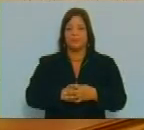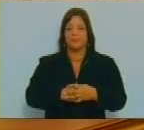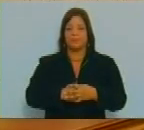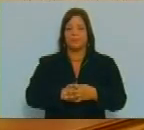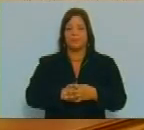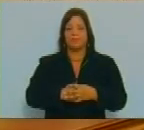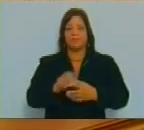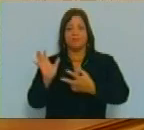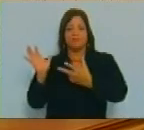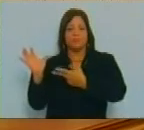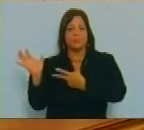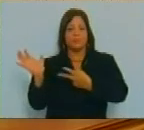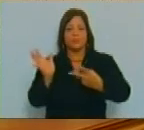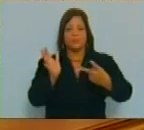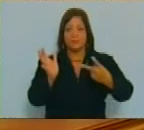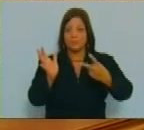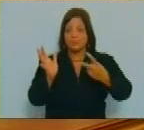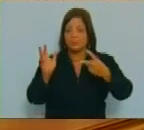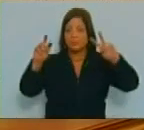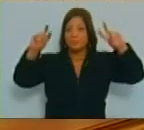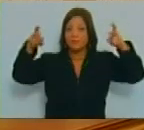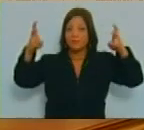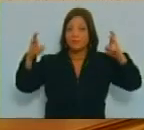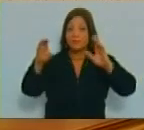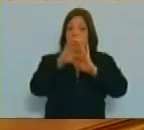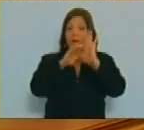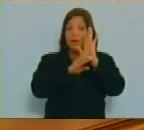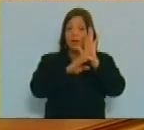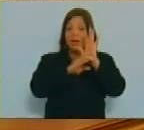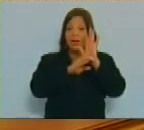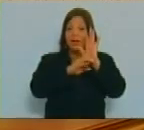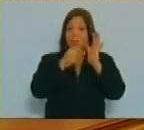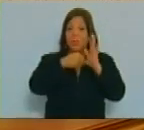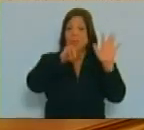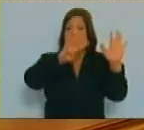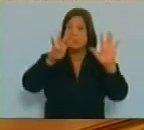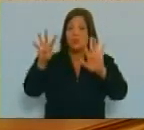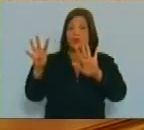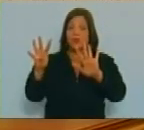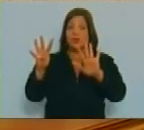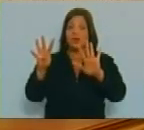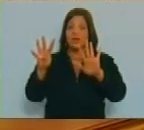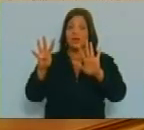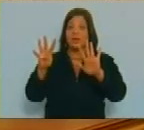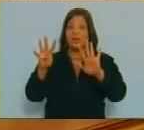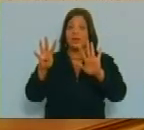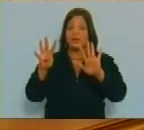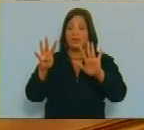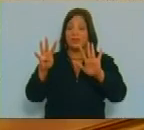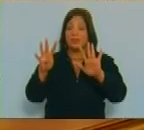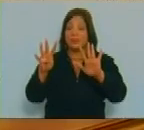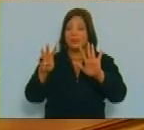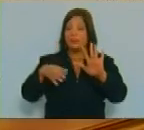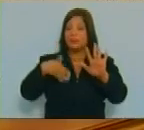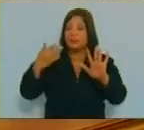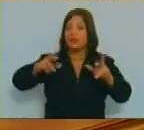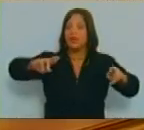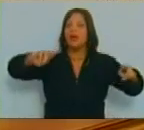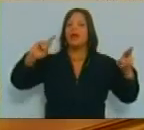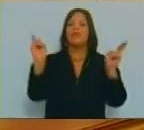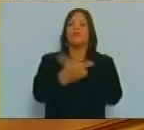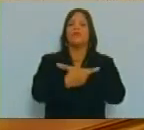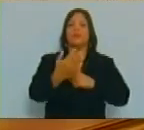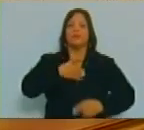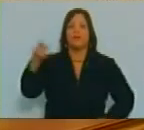llevo al debate de esta constitución para lograr la refundación de la